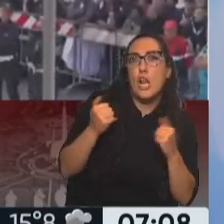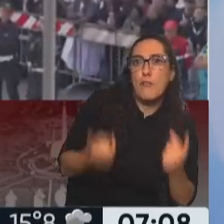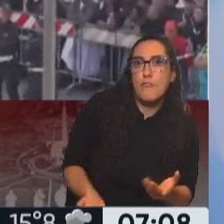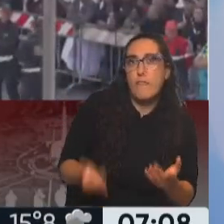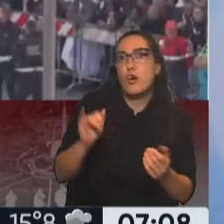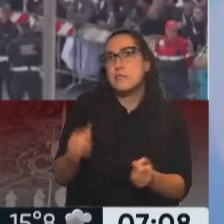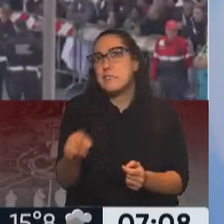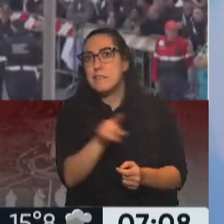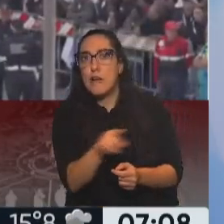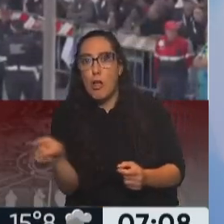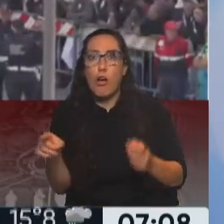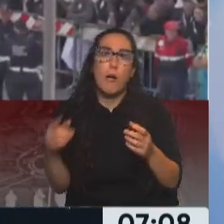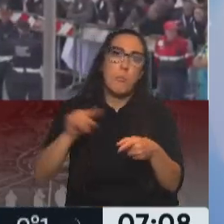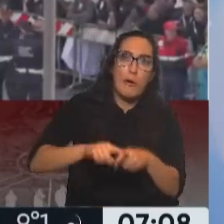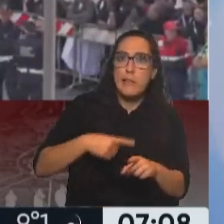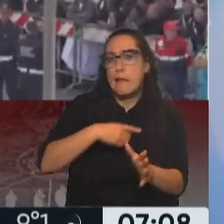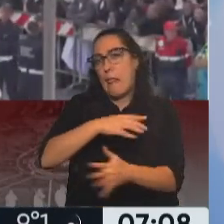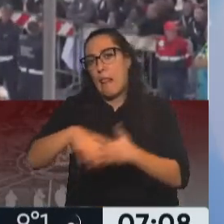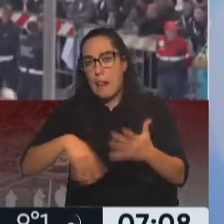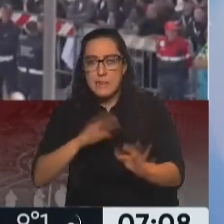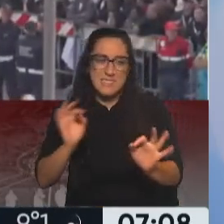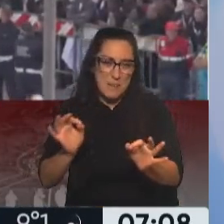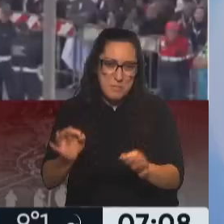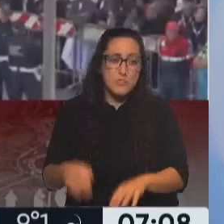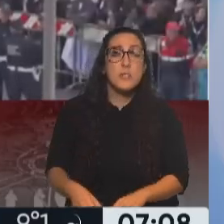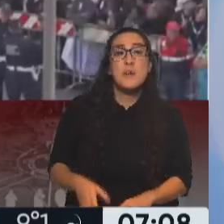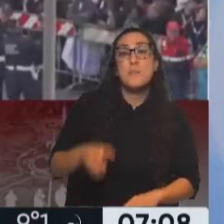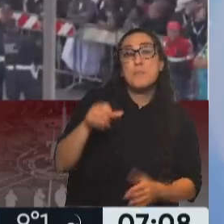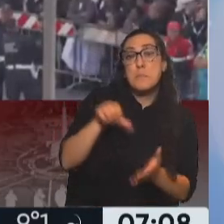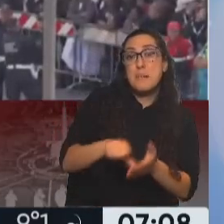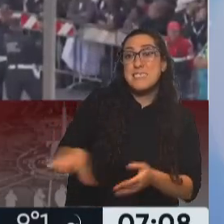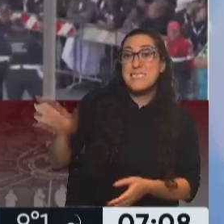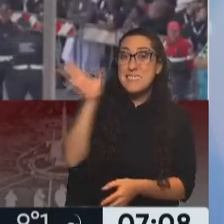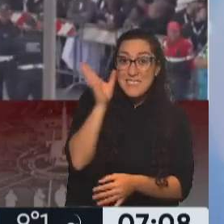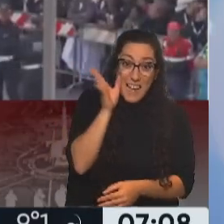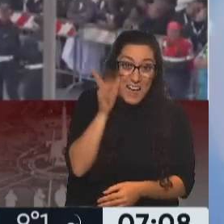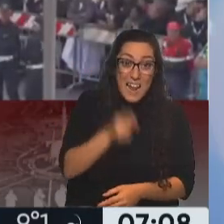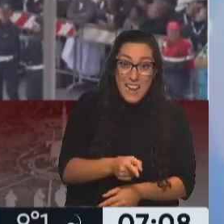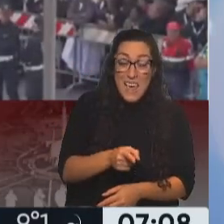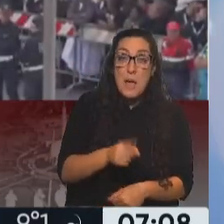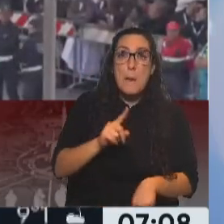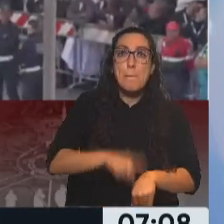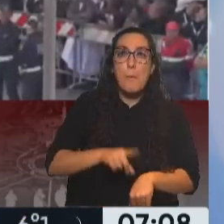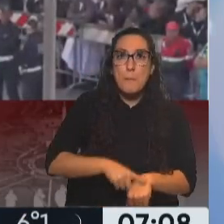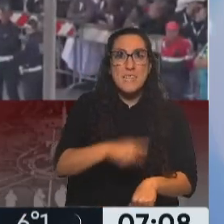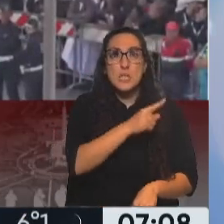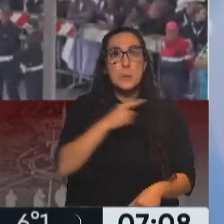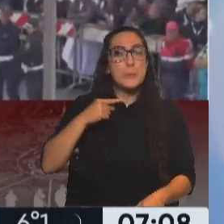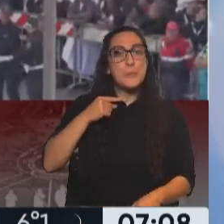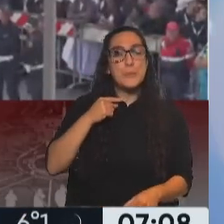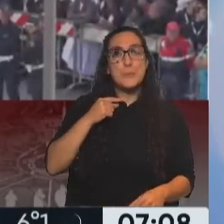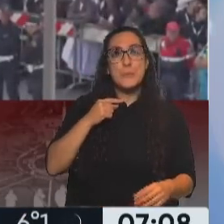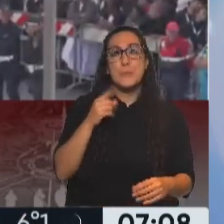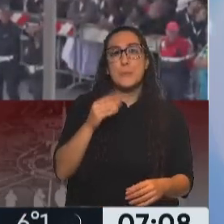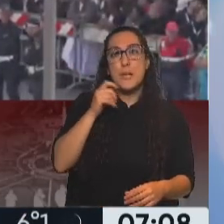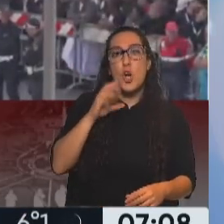peronista, de esto, de fulano, de mengano y todo esto. Y en Italia, cuando Bergoglio apareció en